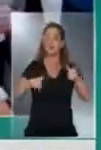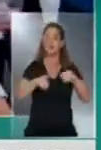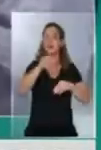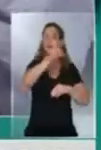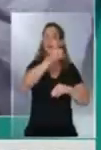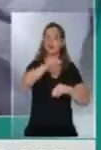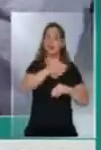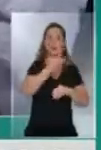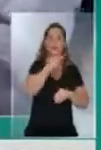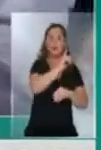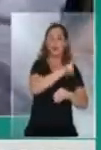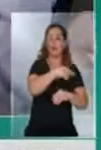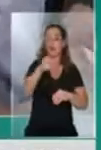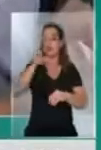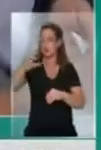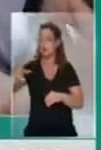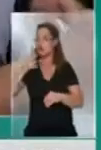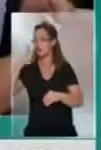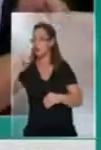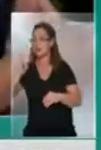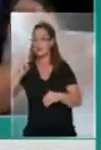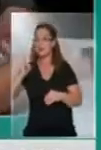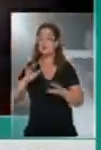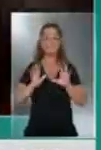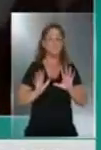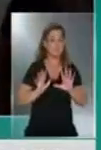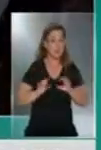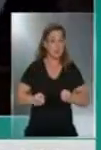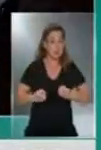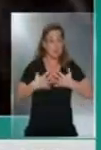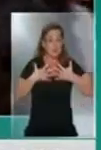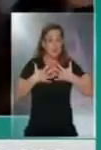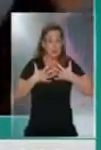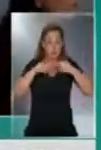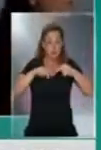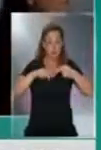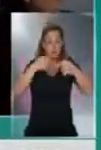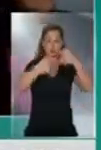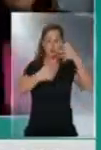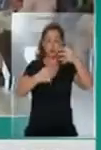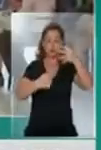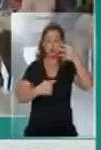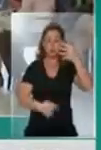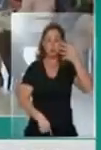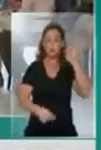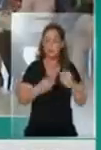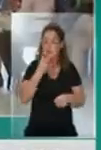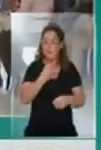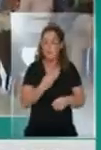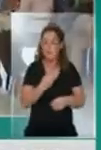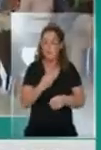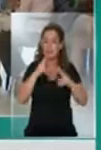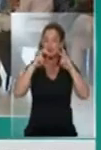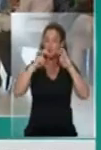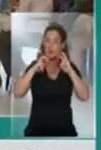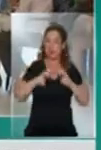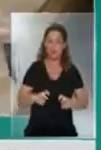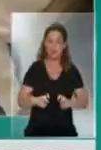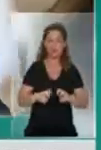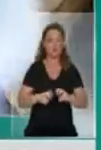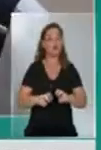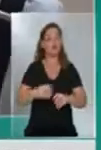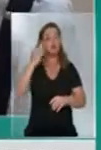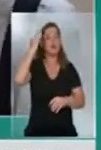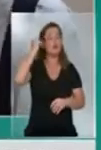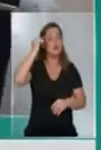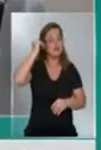fumadoras. Entonces, antes de cogernos de síntomas aislados que pueden provocar sencillamente una alarma en la sociedad, lo